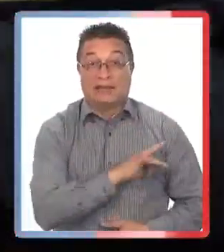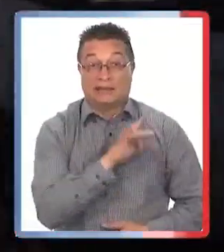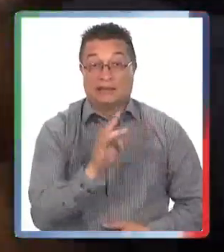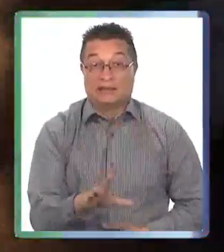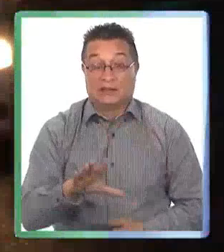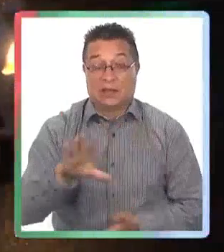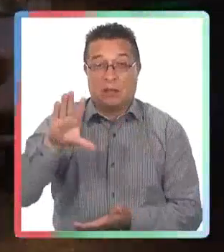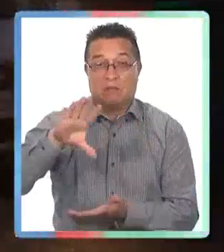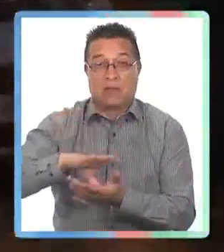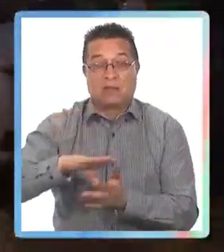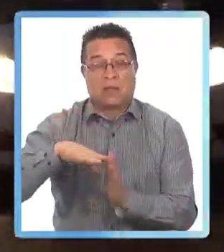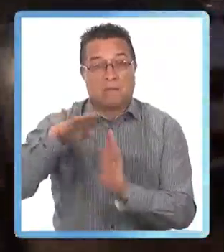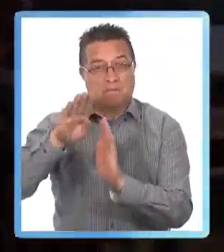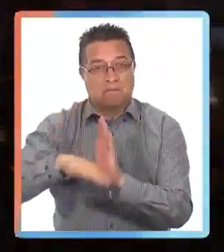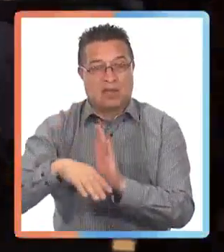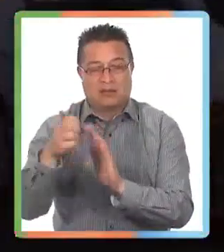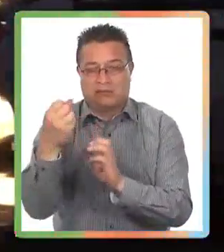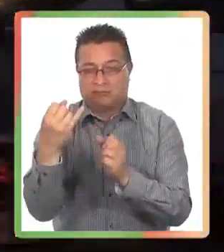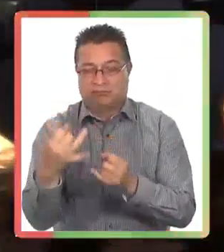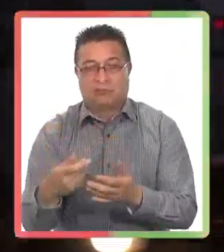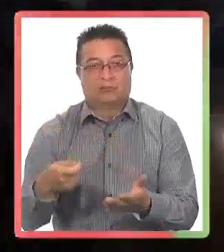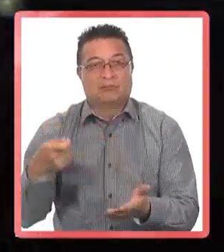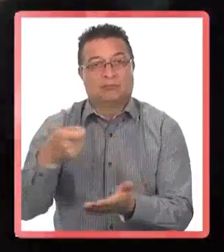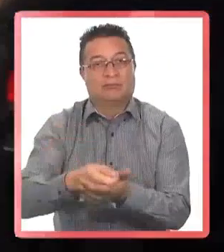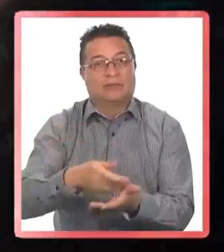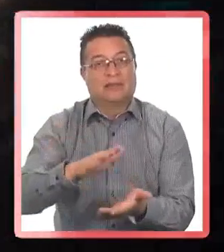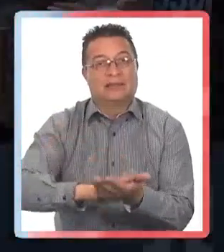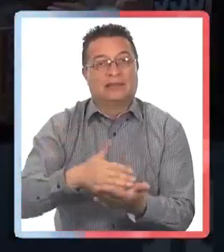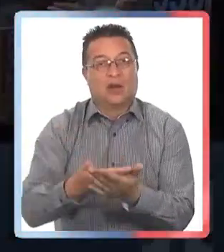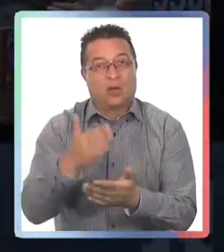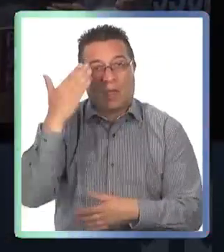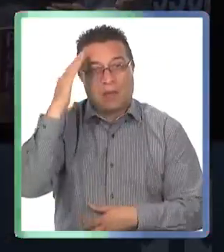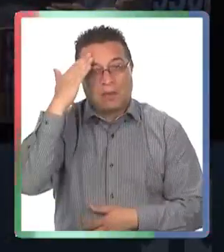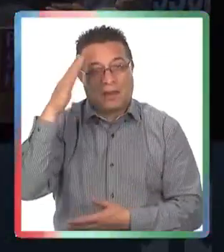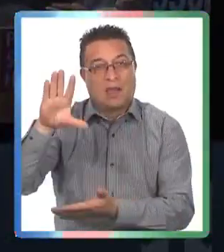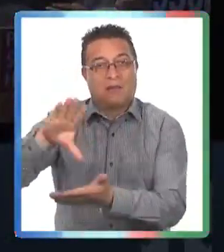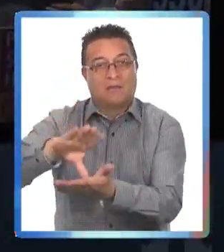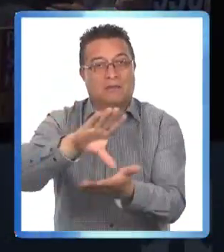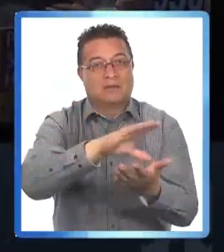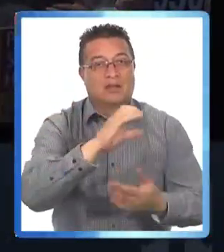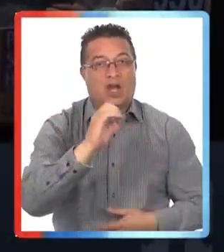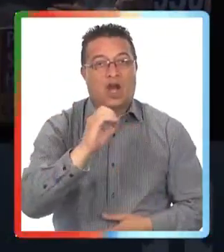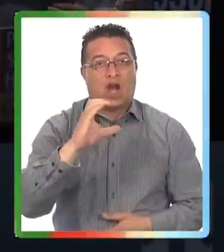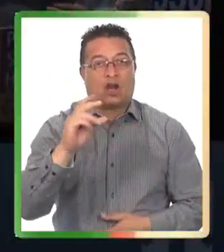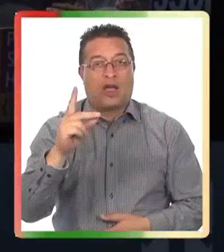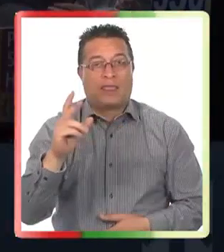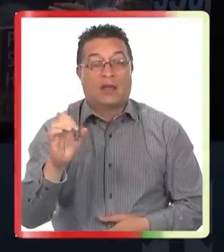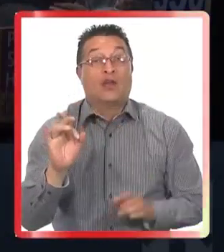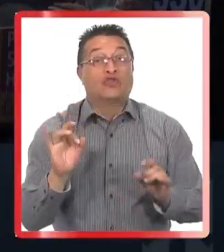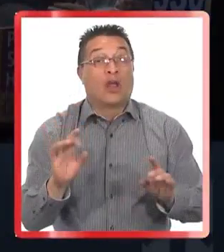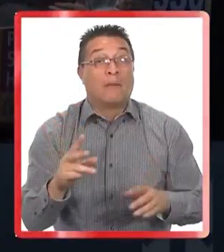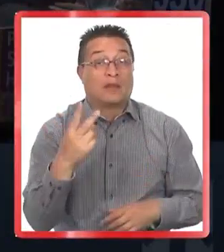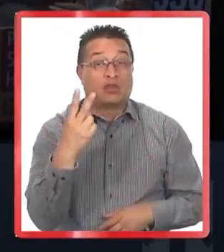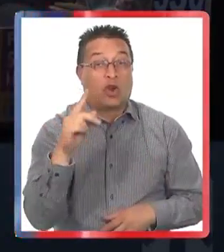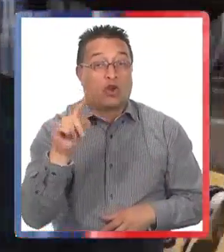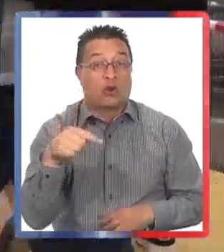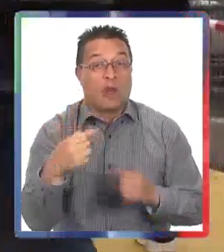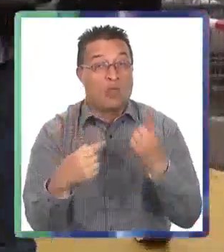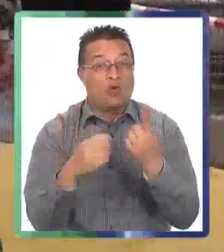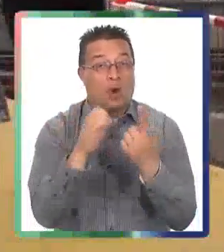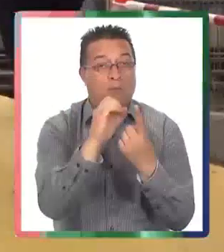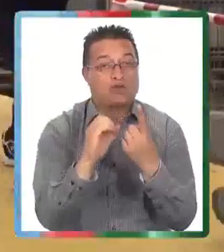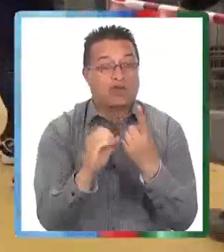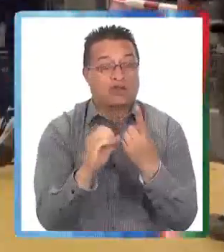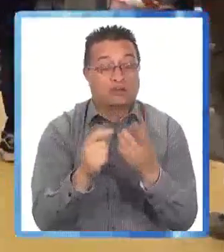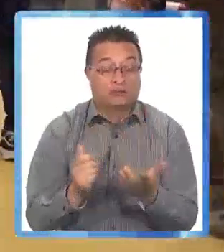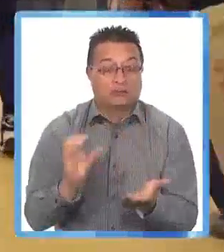es el país con el menor porcentaje de inversión en salud mental entre los países de la OCDE, con solo un